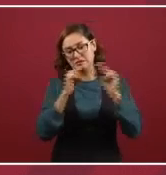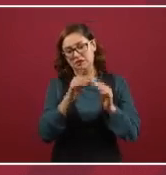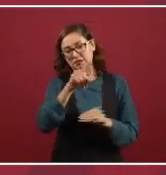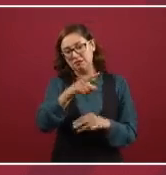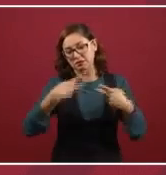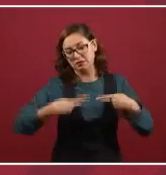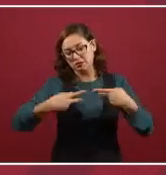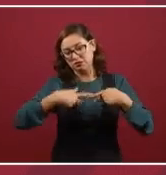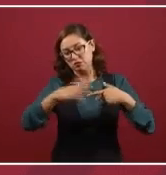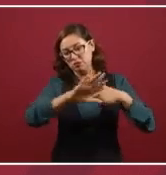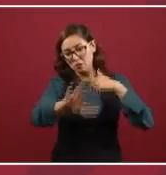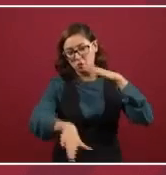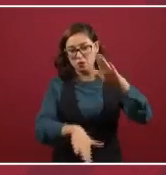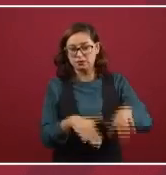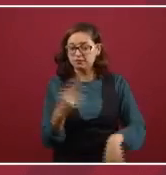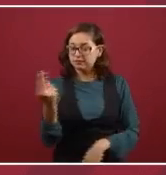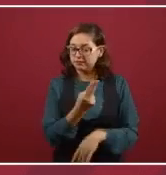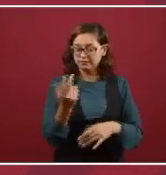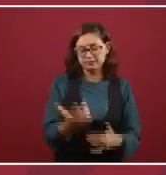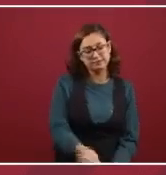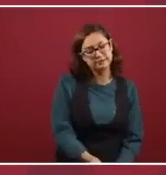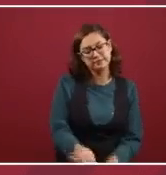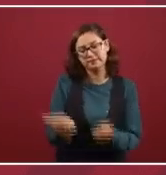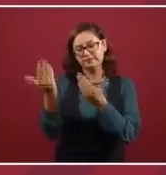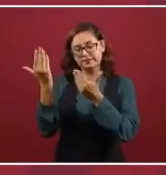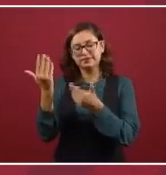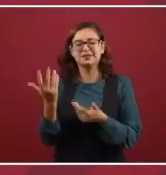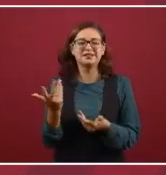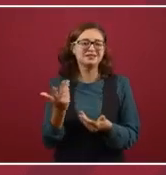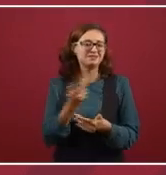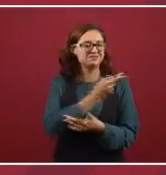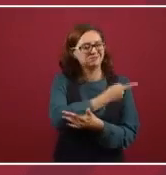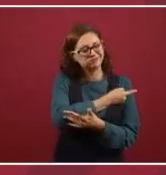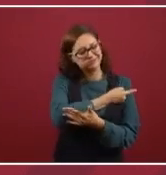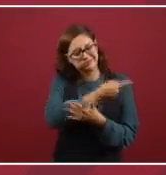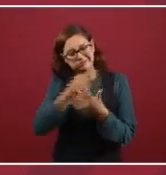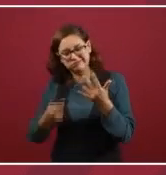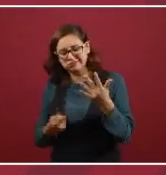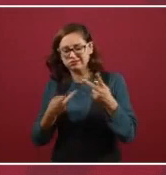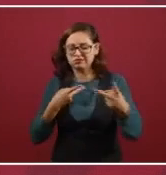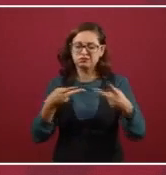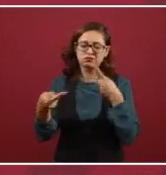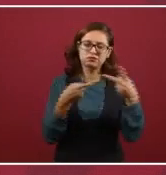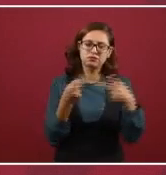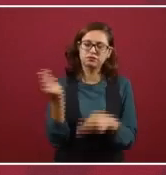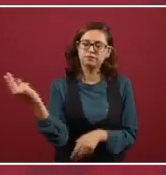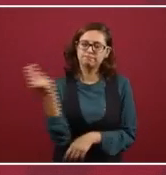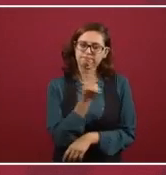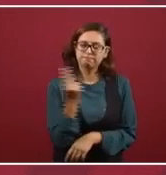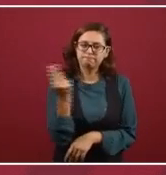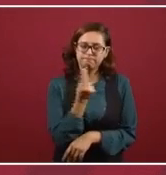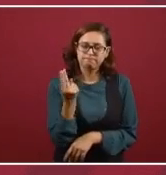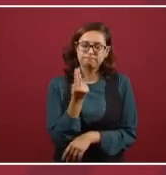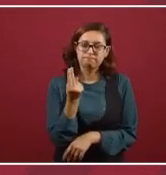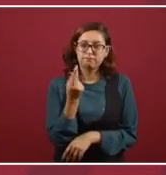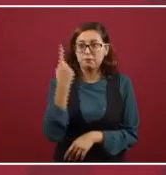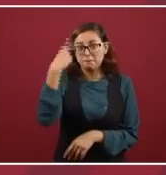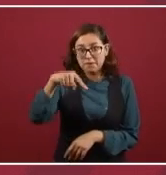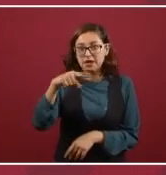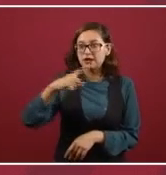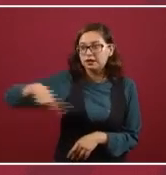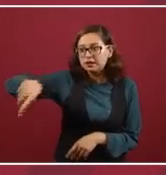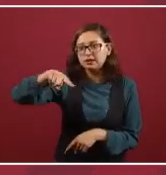fin, todo un plan, una mesa donde queremos que estén los empresarios, que